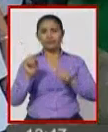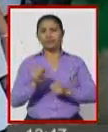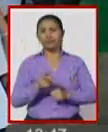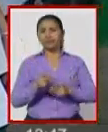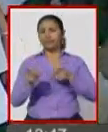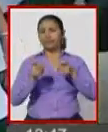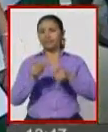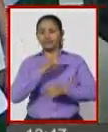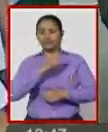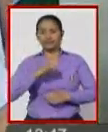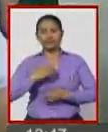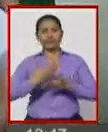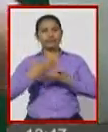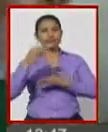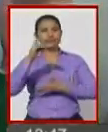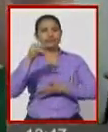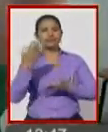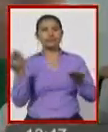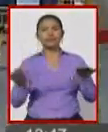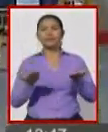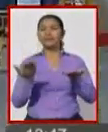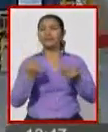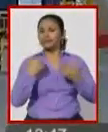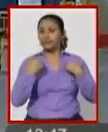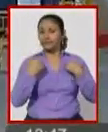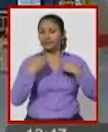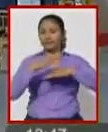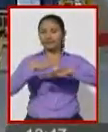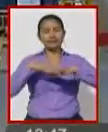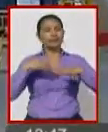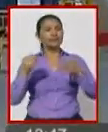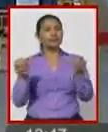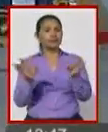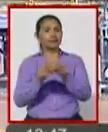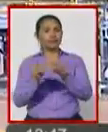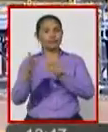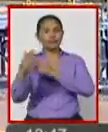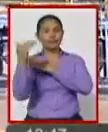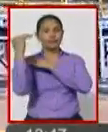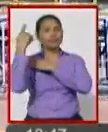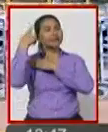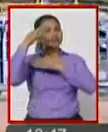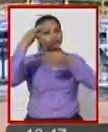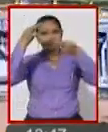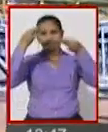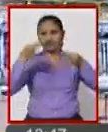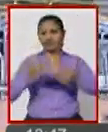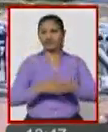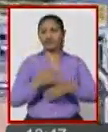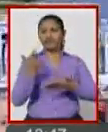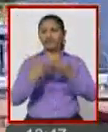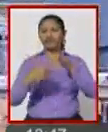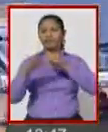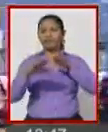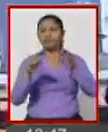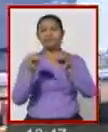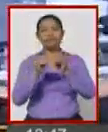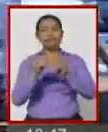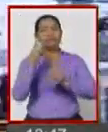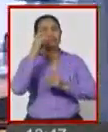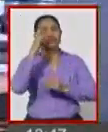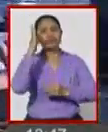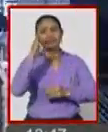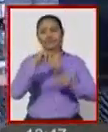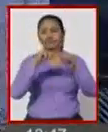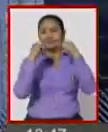del directorio del comité para el jueves, donde vamos a convocar a una asamblea de la cruceñidad para determinar los pasos más graves. Así,